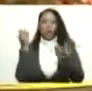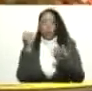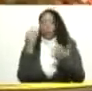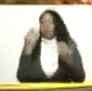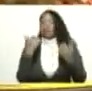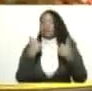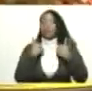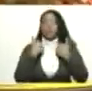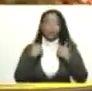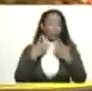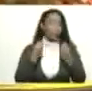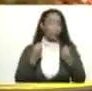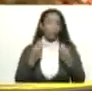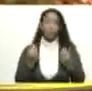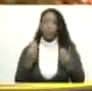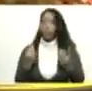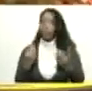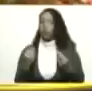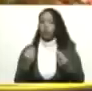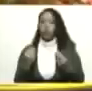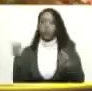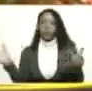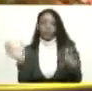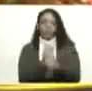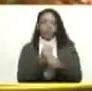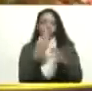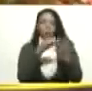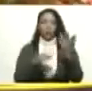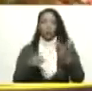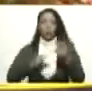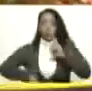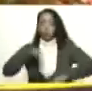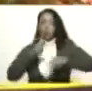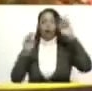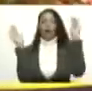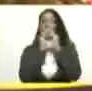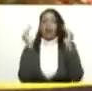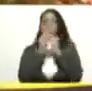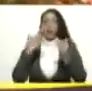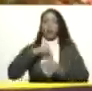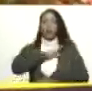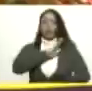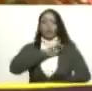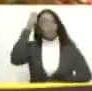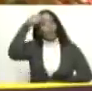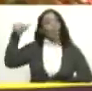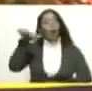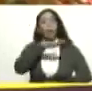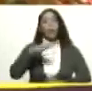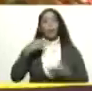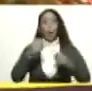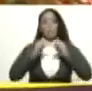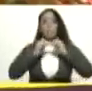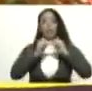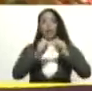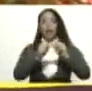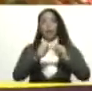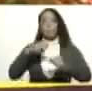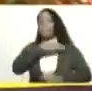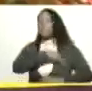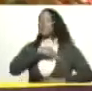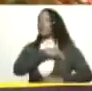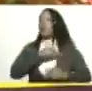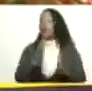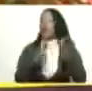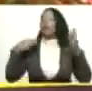cuesta conseguir los recursos para construir las viviendas para nuestro pueblo, para mantener las misiones,